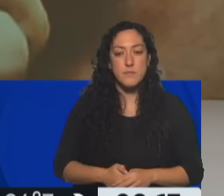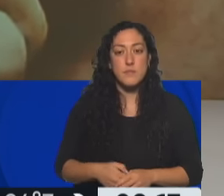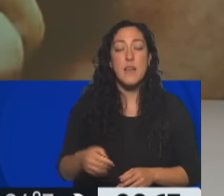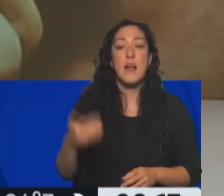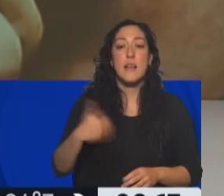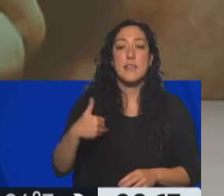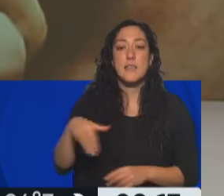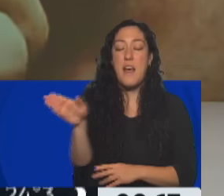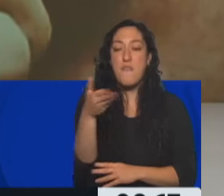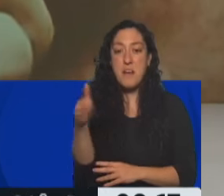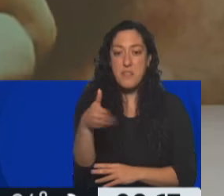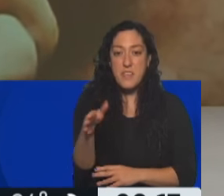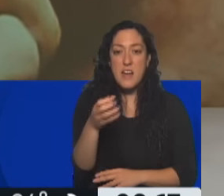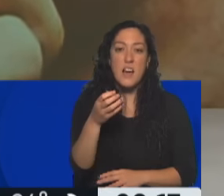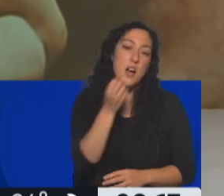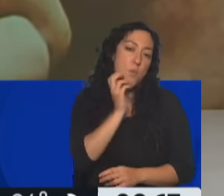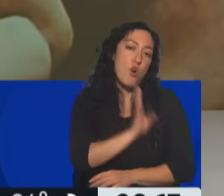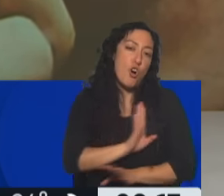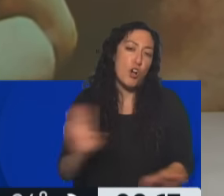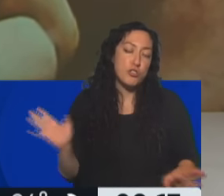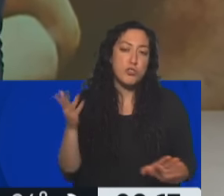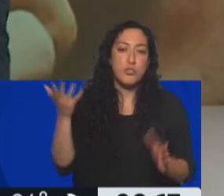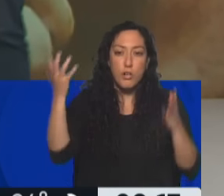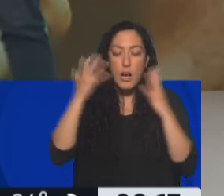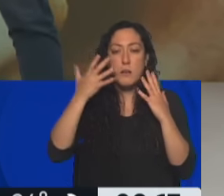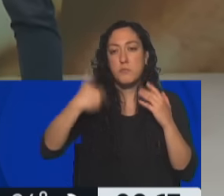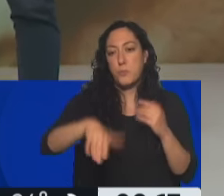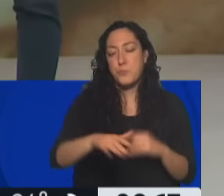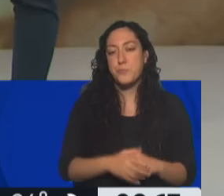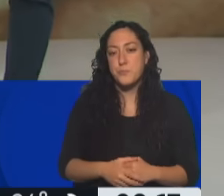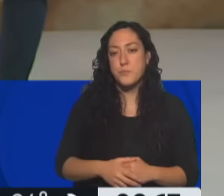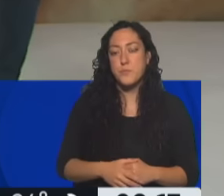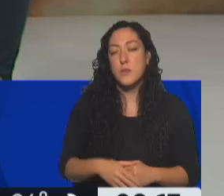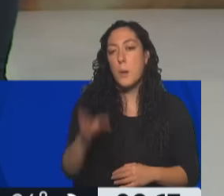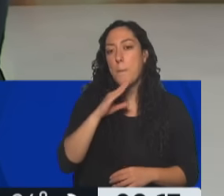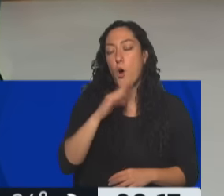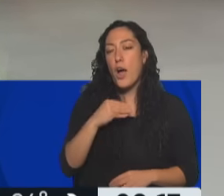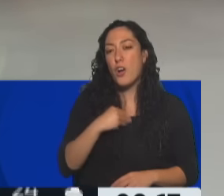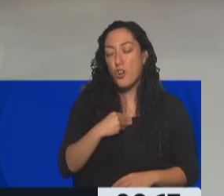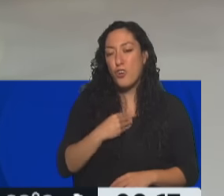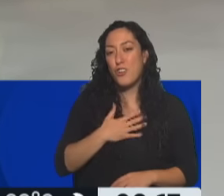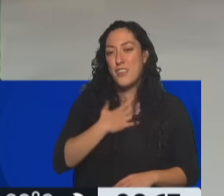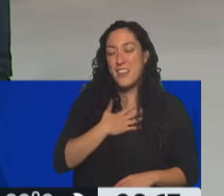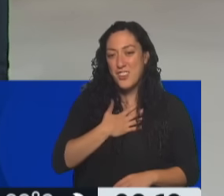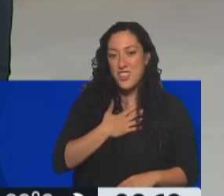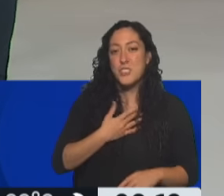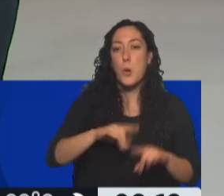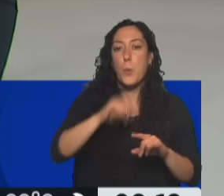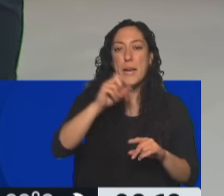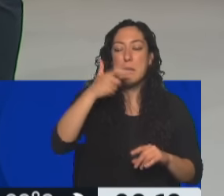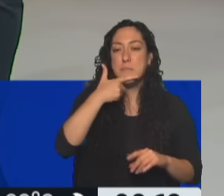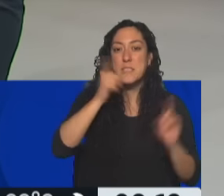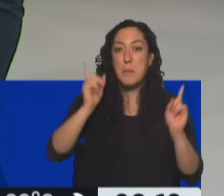de la Argentina, hermoso el casco que va a usar Colapinto. Bueno, acá los de Boca contentos, los de Williams también, porque vuelven a los